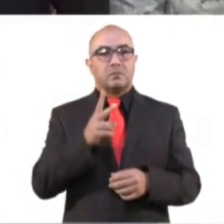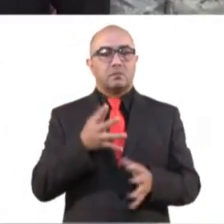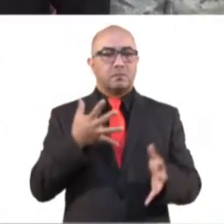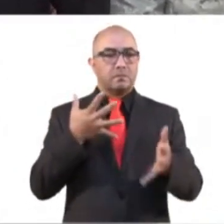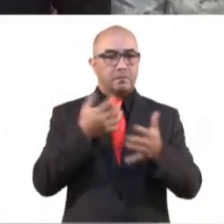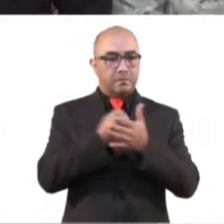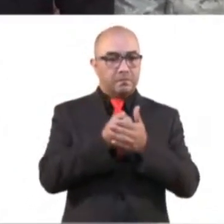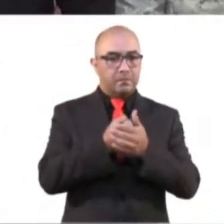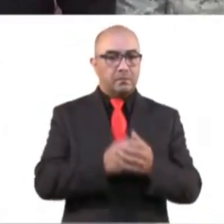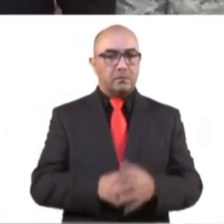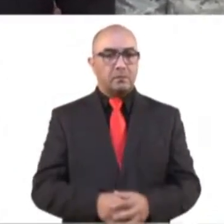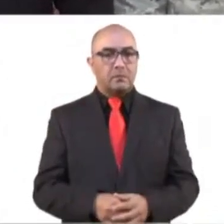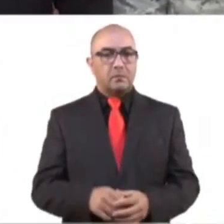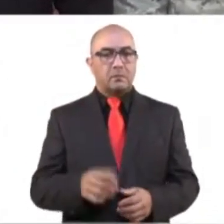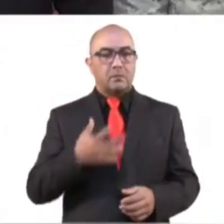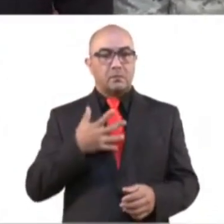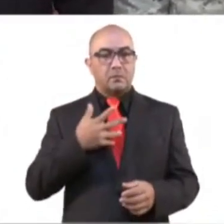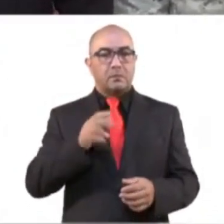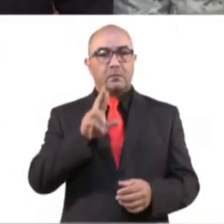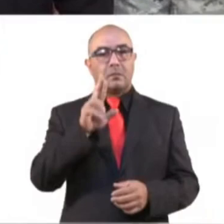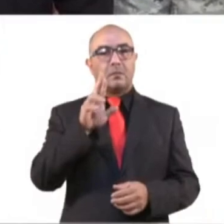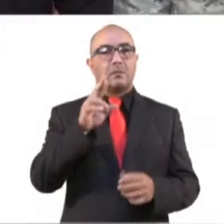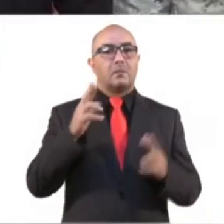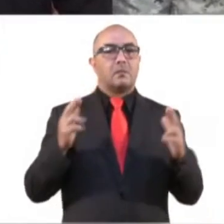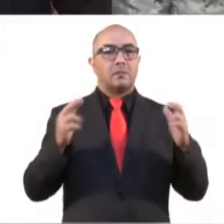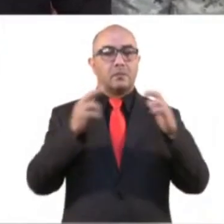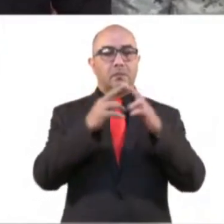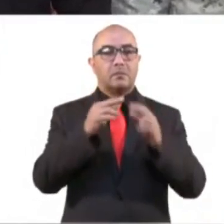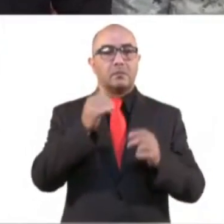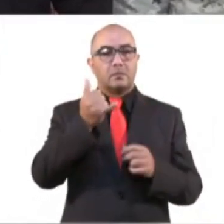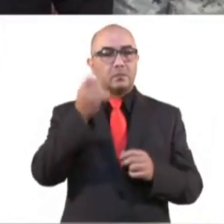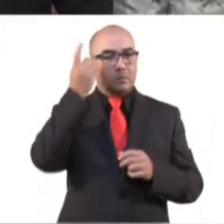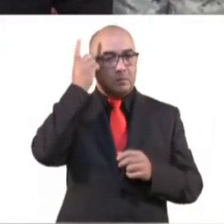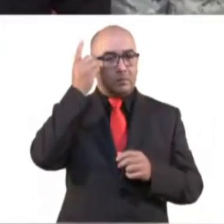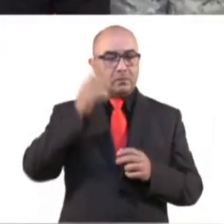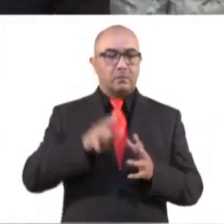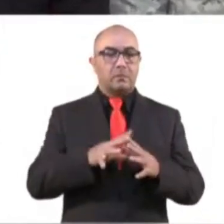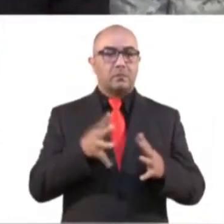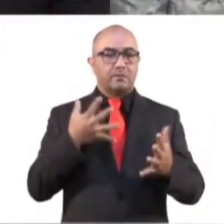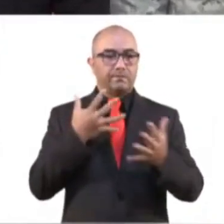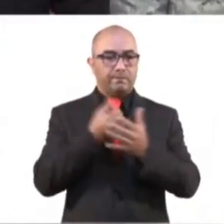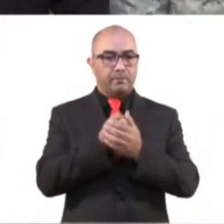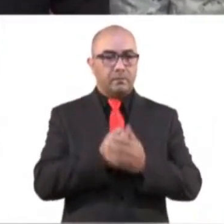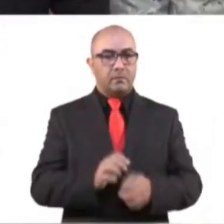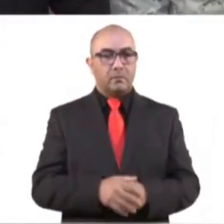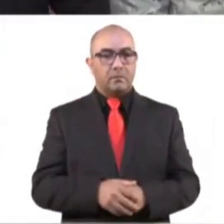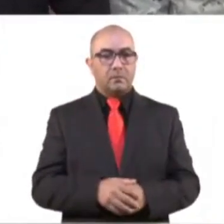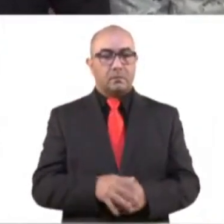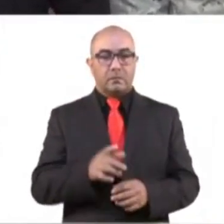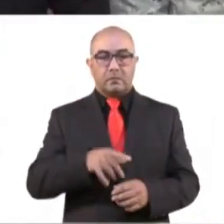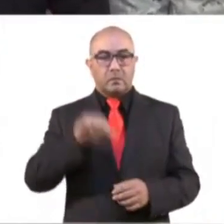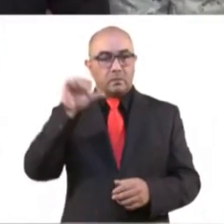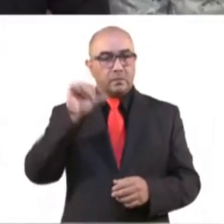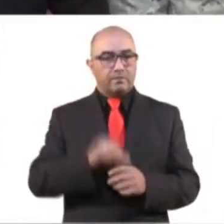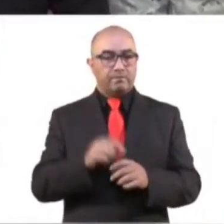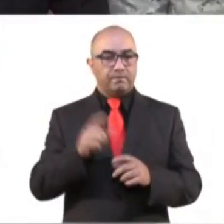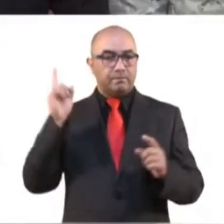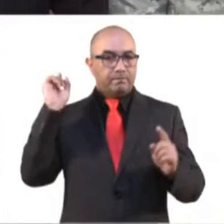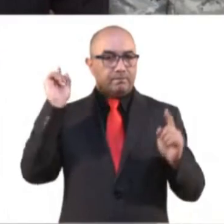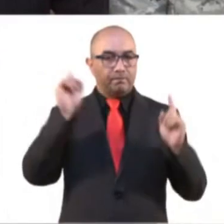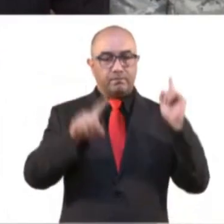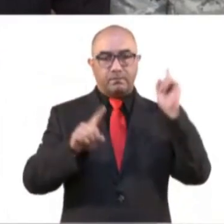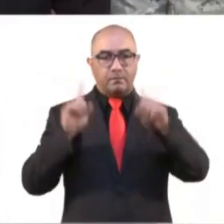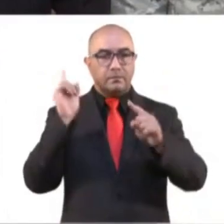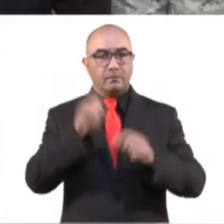choque entre las estaciones la raza y Potrero eh de inmediato se trasladaron los los secretarios de la